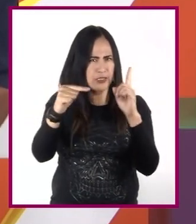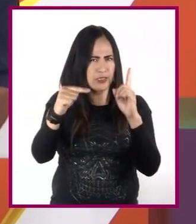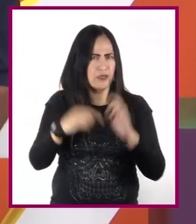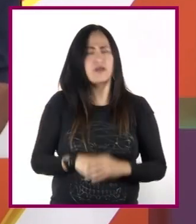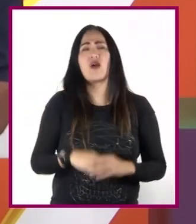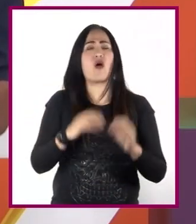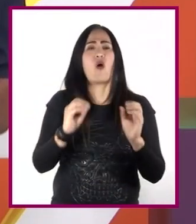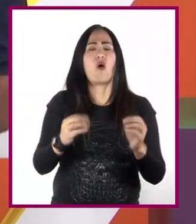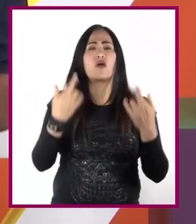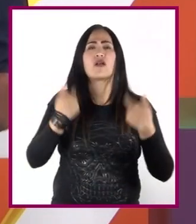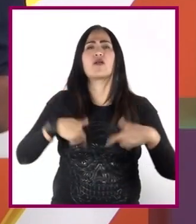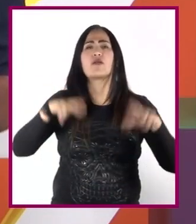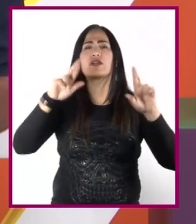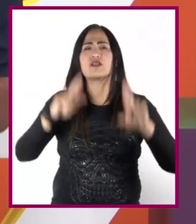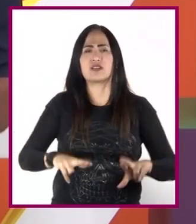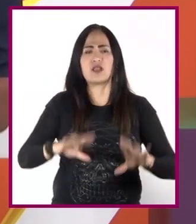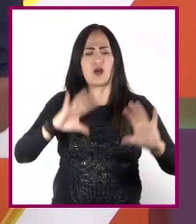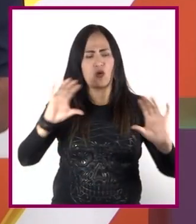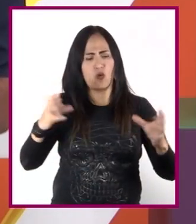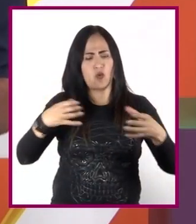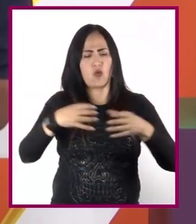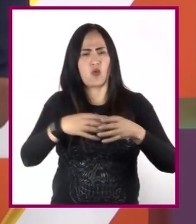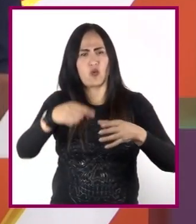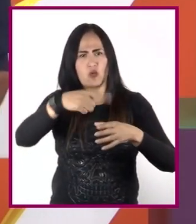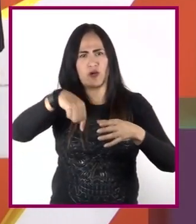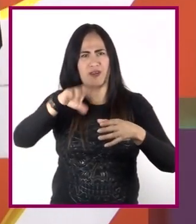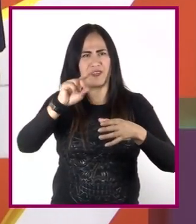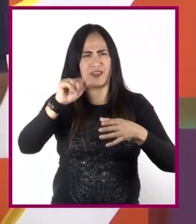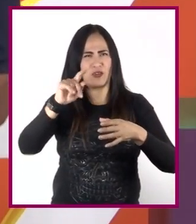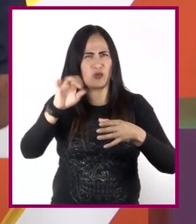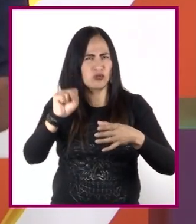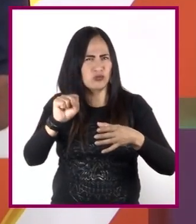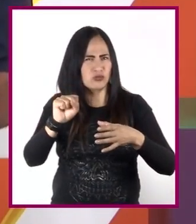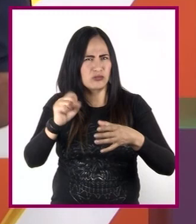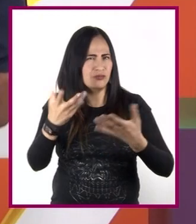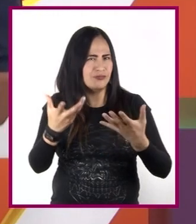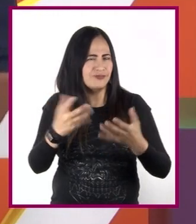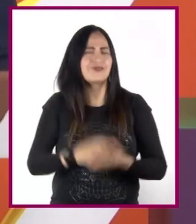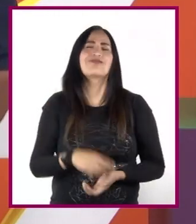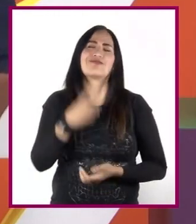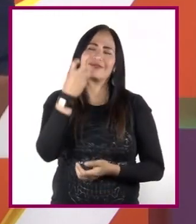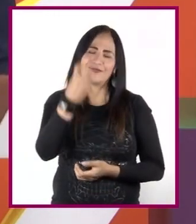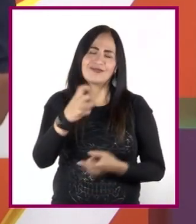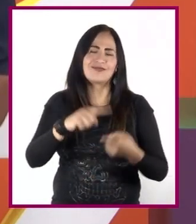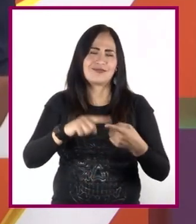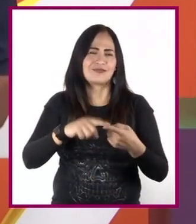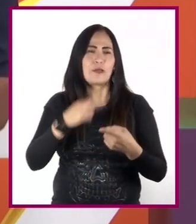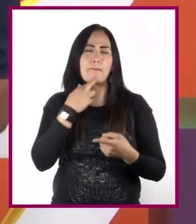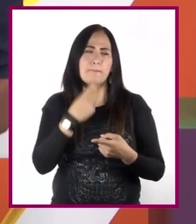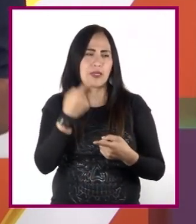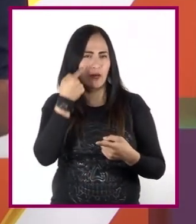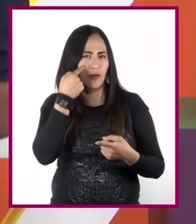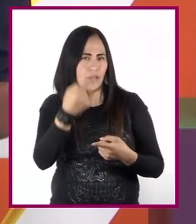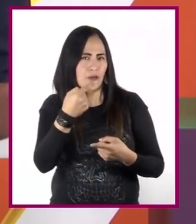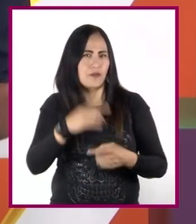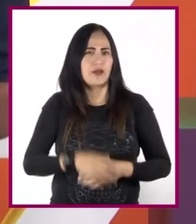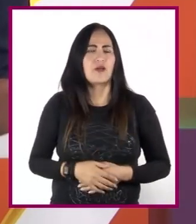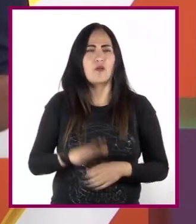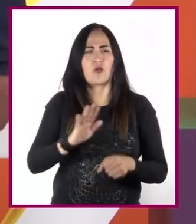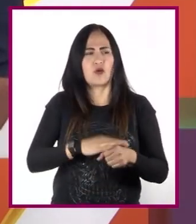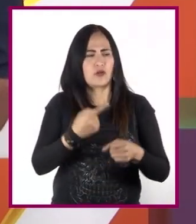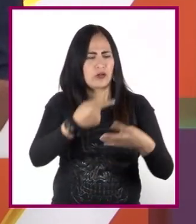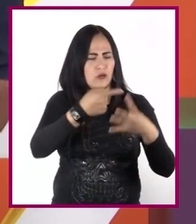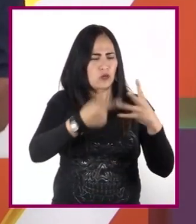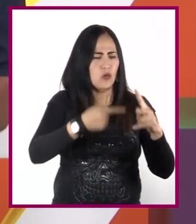como representante de un conjunto de datos. Correcto, como mejor estimación, ya que se realizaron diversas